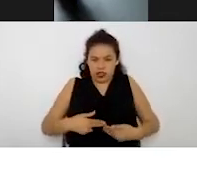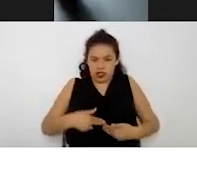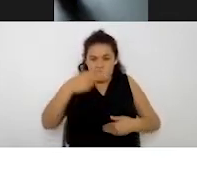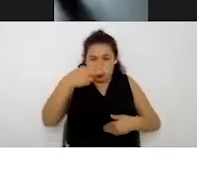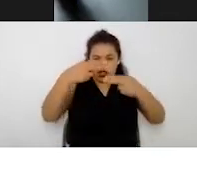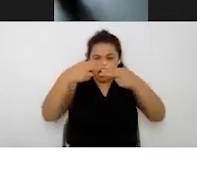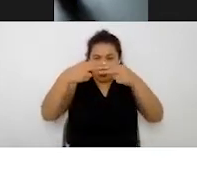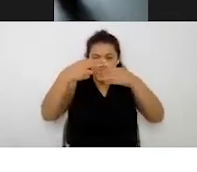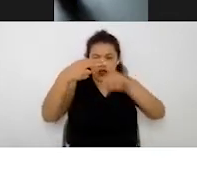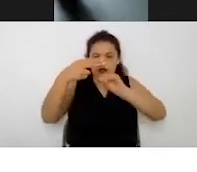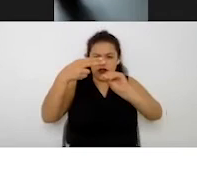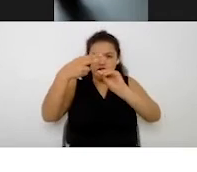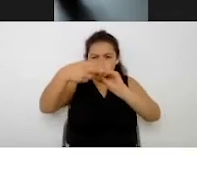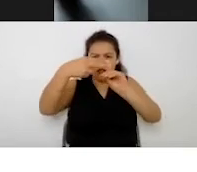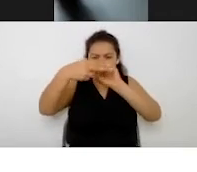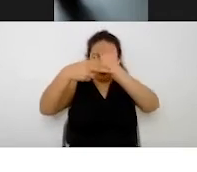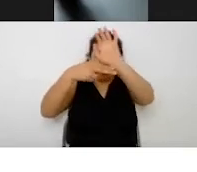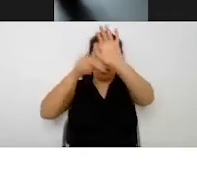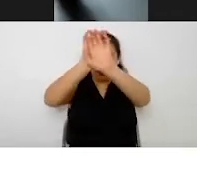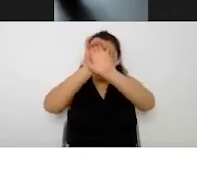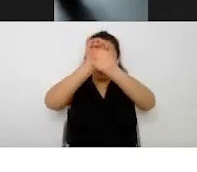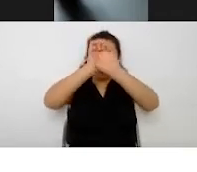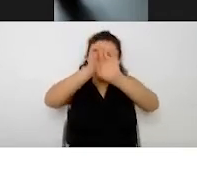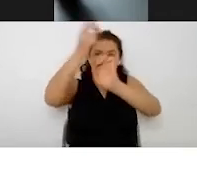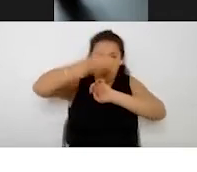ahí tenemos que aplicarla en el esternón. ¿De acuerdo?